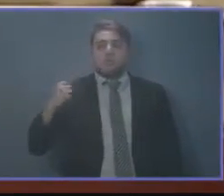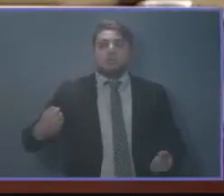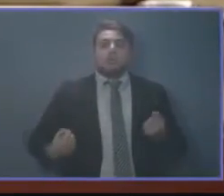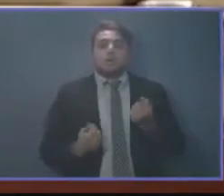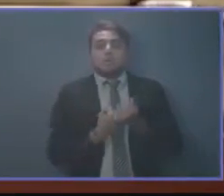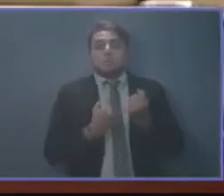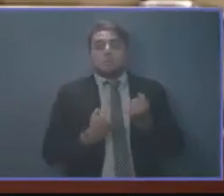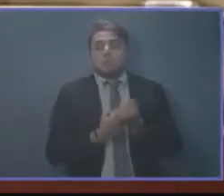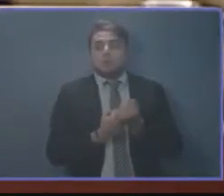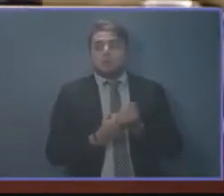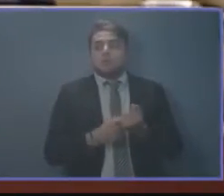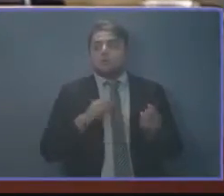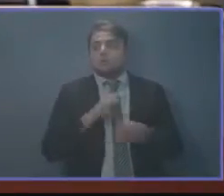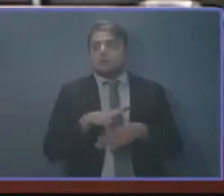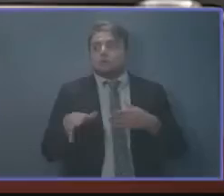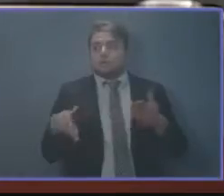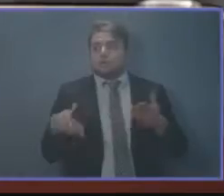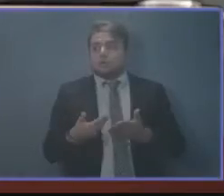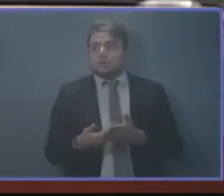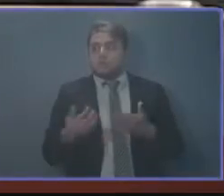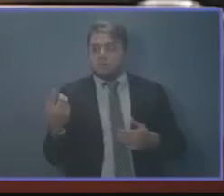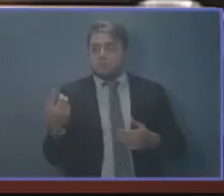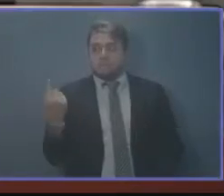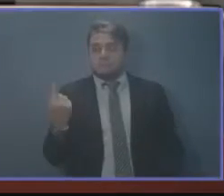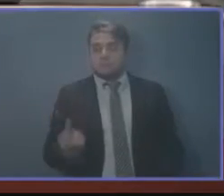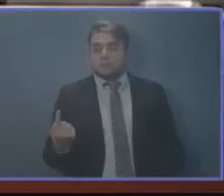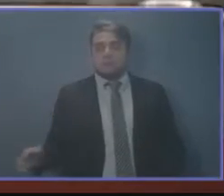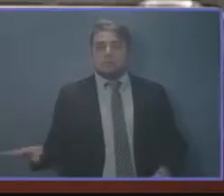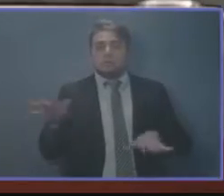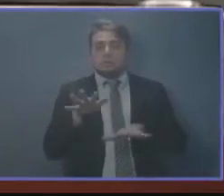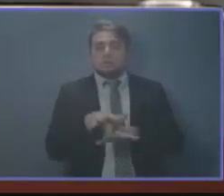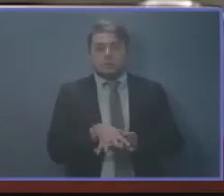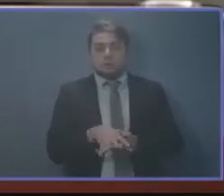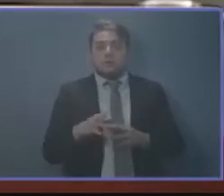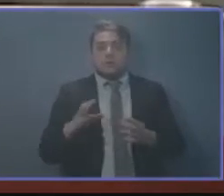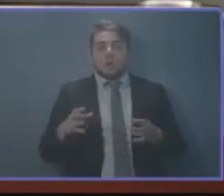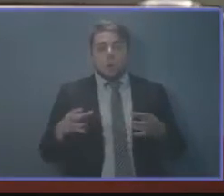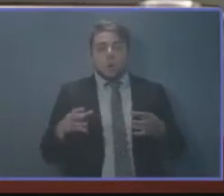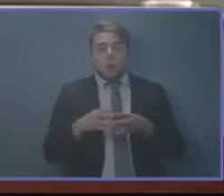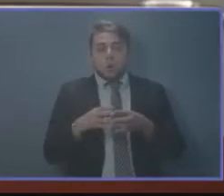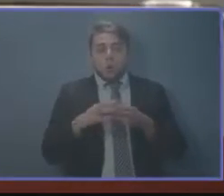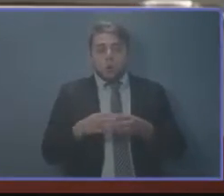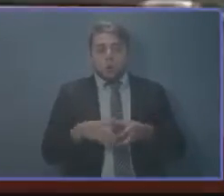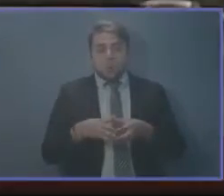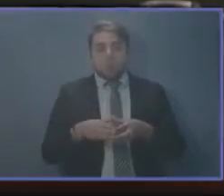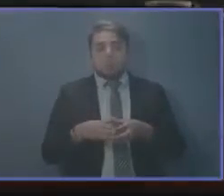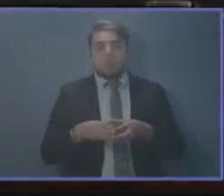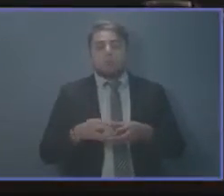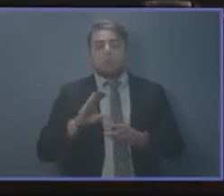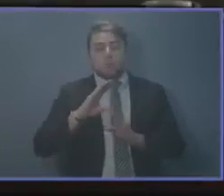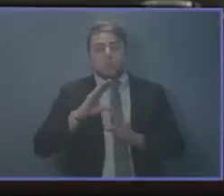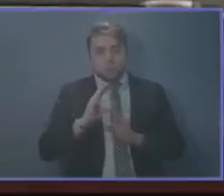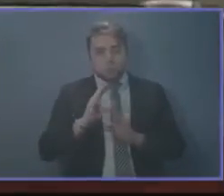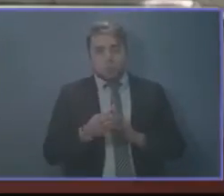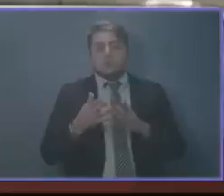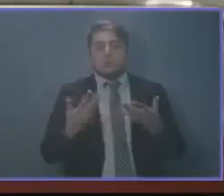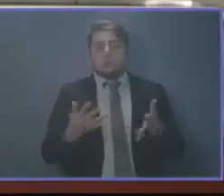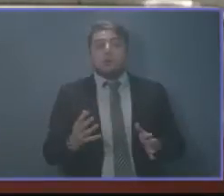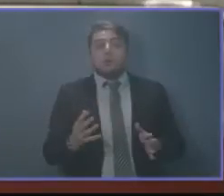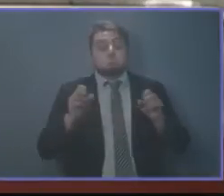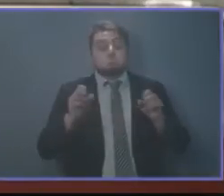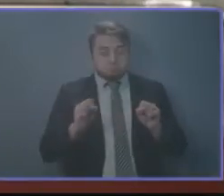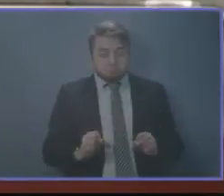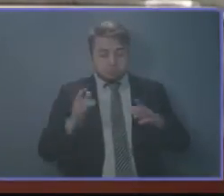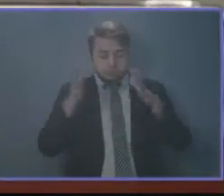los integrantes de la Comisión de Cultura y Educación han dado a esta pieza, emitiendo dictamen